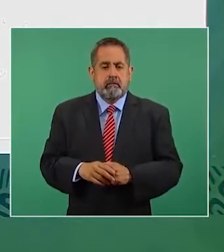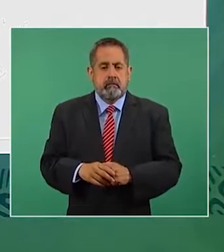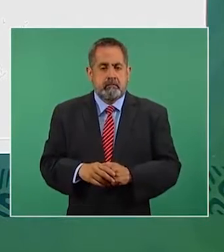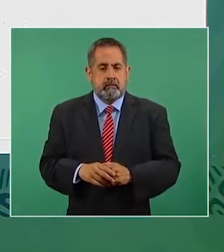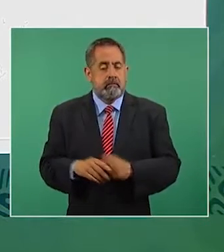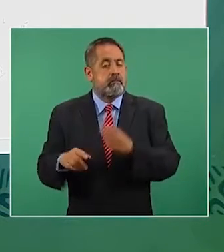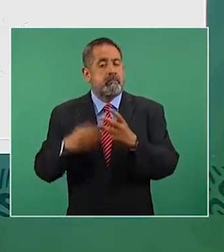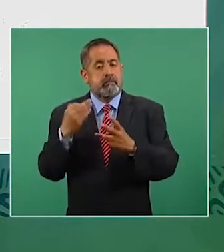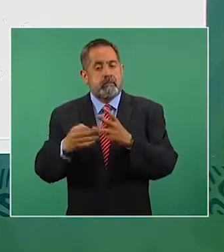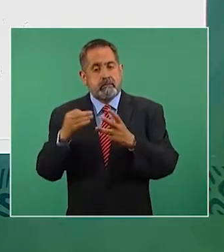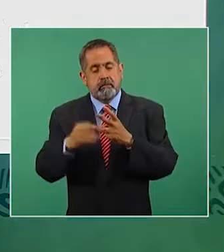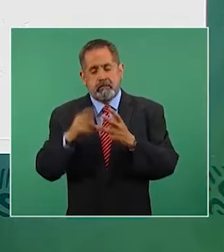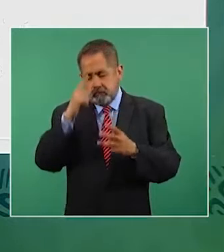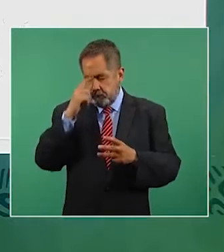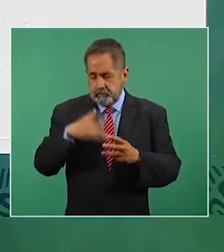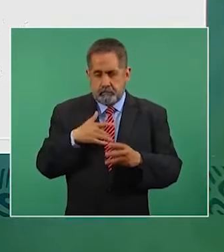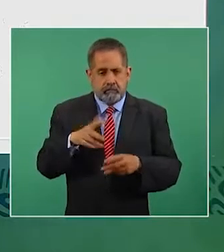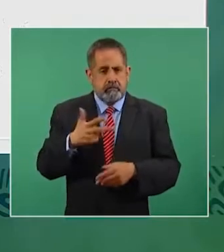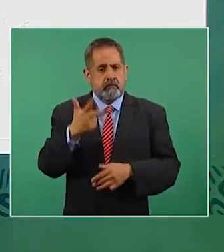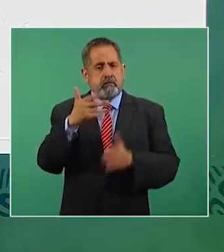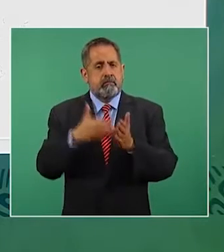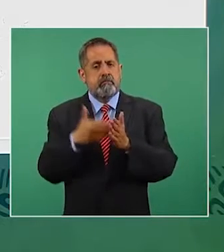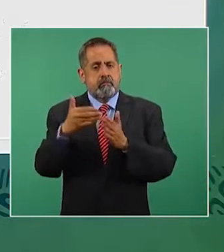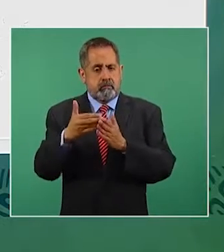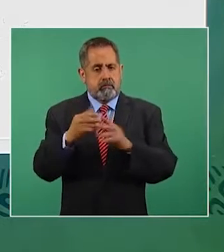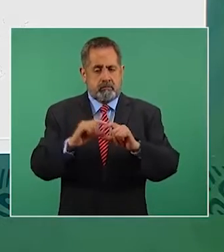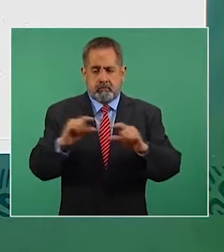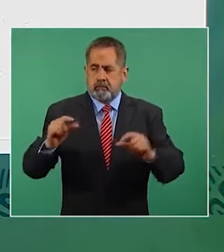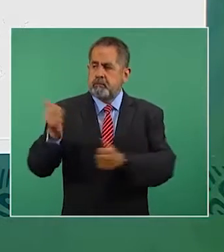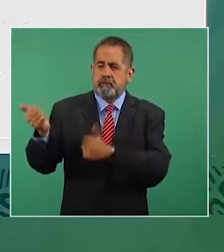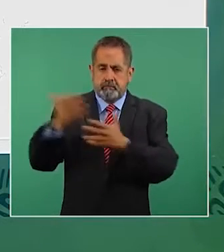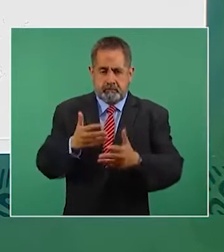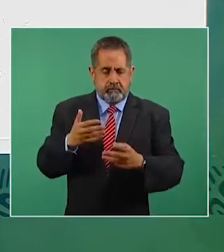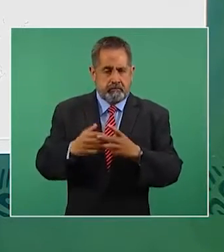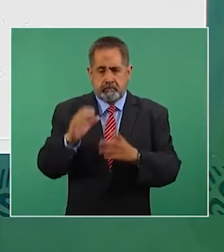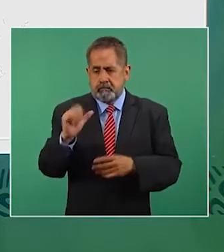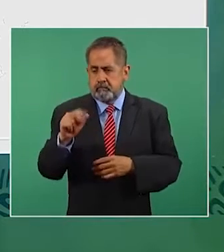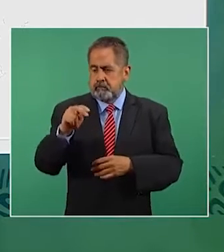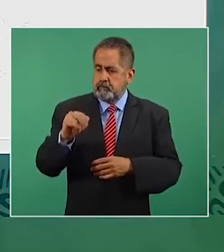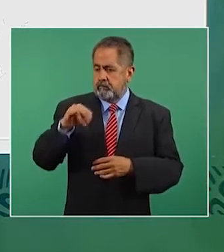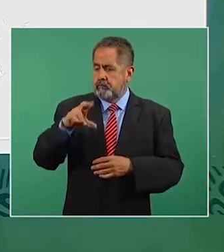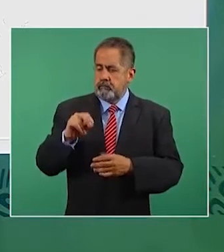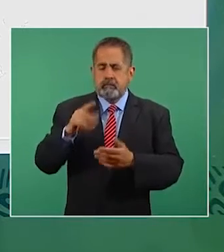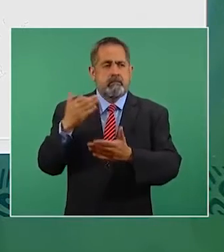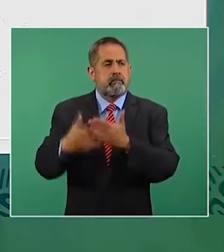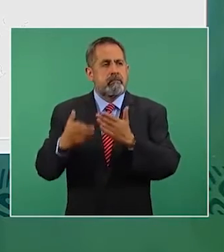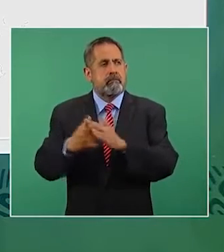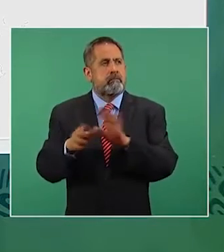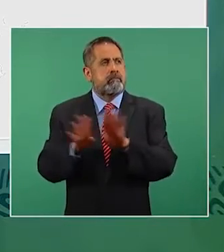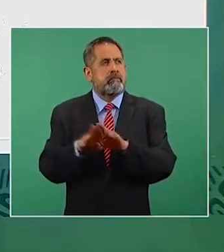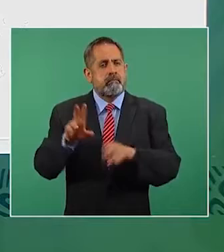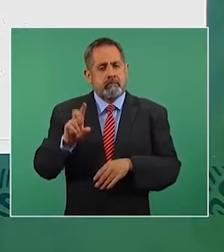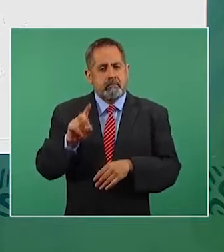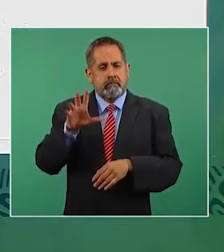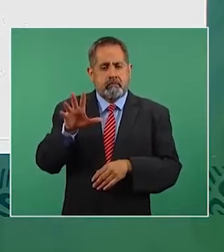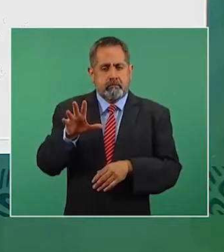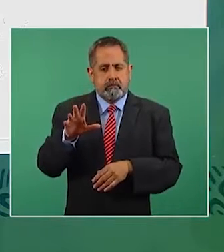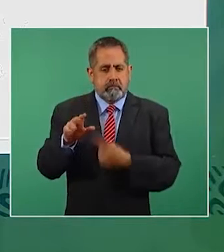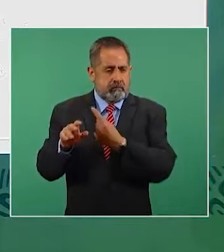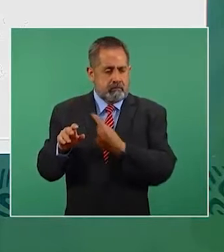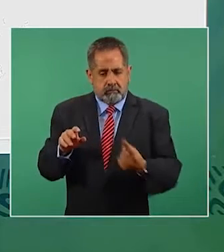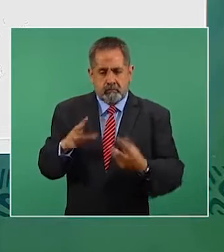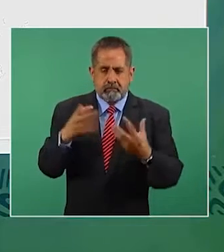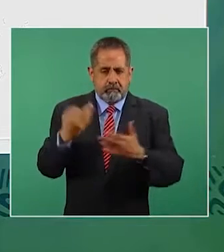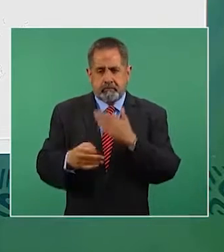Sinovac nos faltan, si no mal recuerdo, 8 millones de dosis. CanSino nos faltan, son 35, nos han entregado una, nos